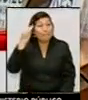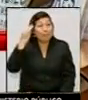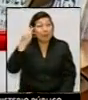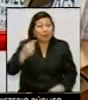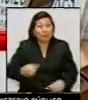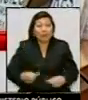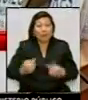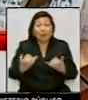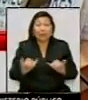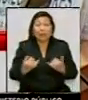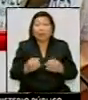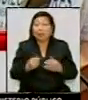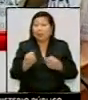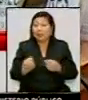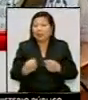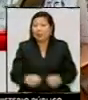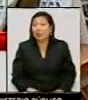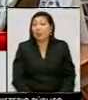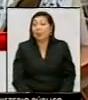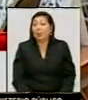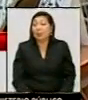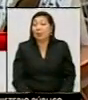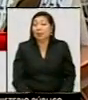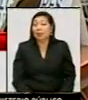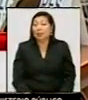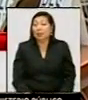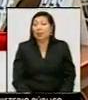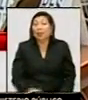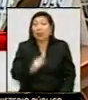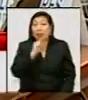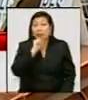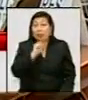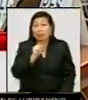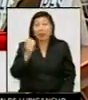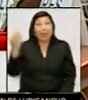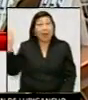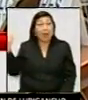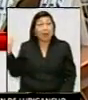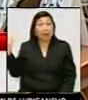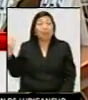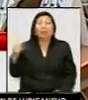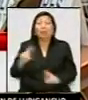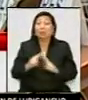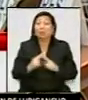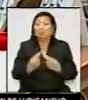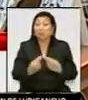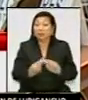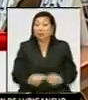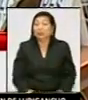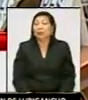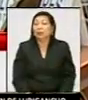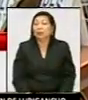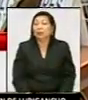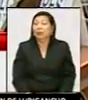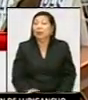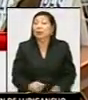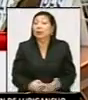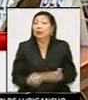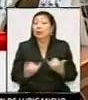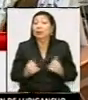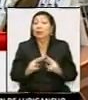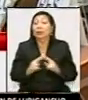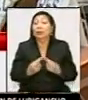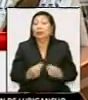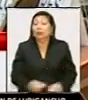debate de esta insistencia. Hacia diciembre del año pasado usted convocó una sesión, se decidió esta